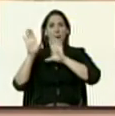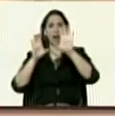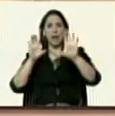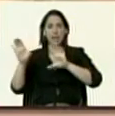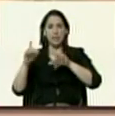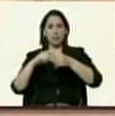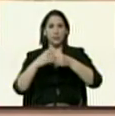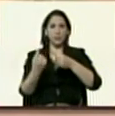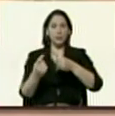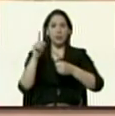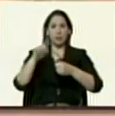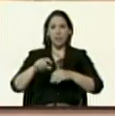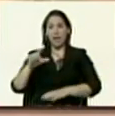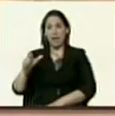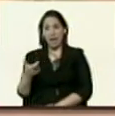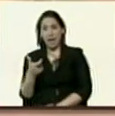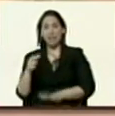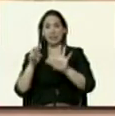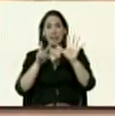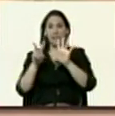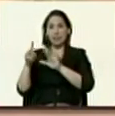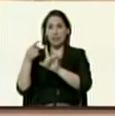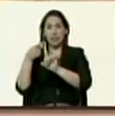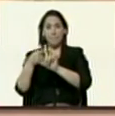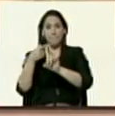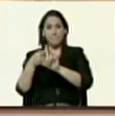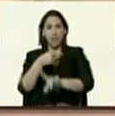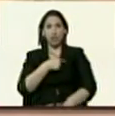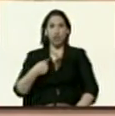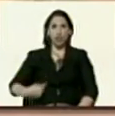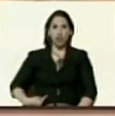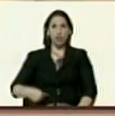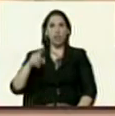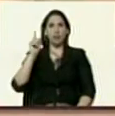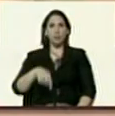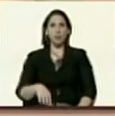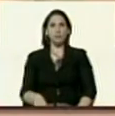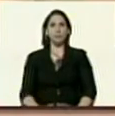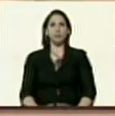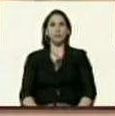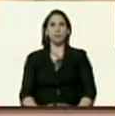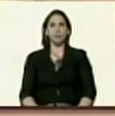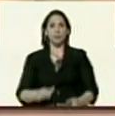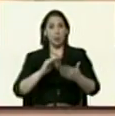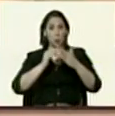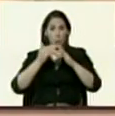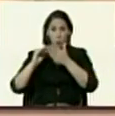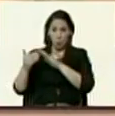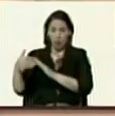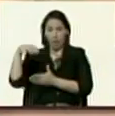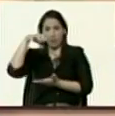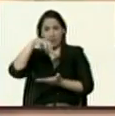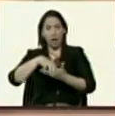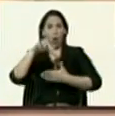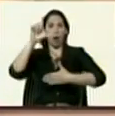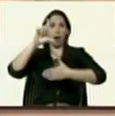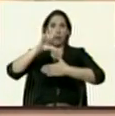del G77 más China, de la comunidad de estados latinoamericanos,